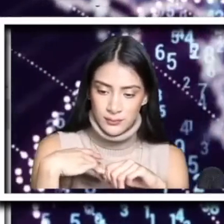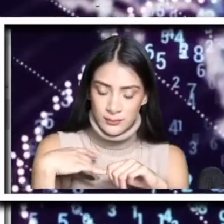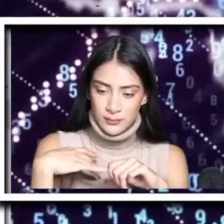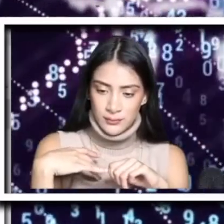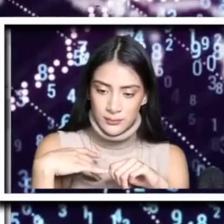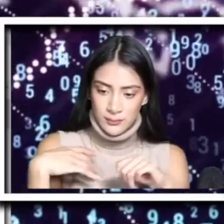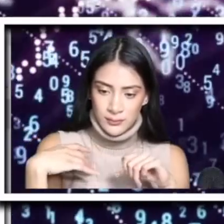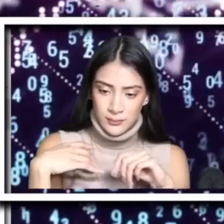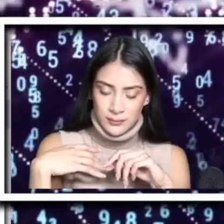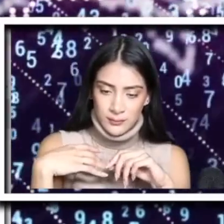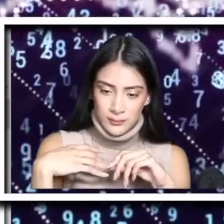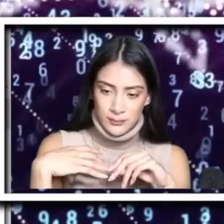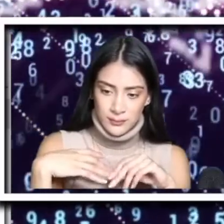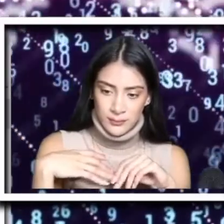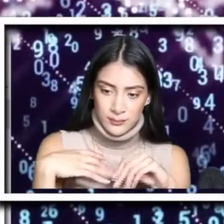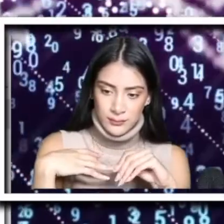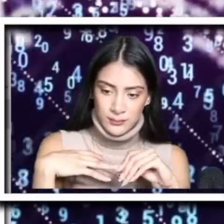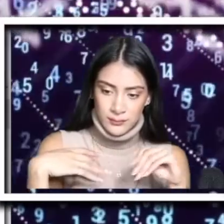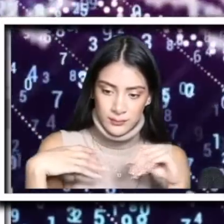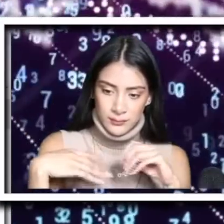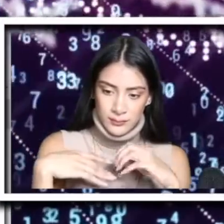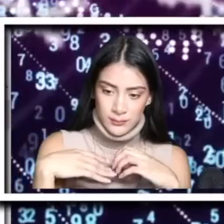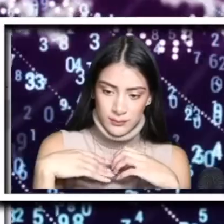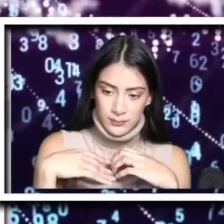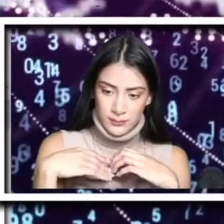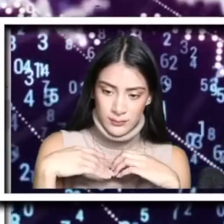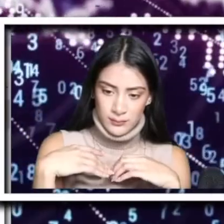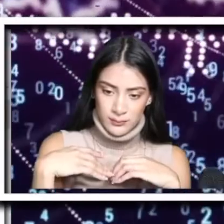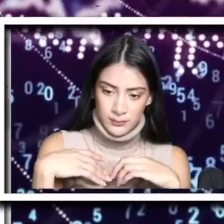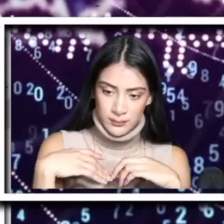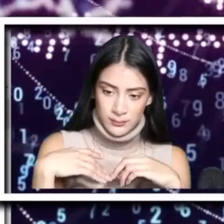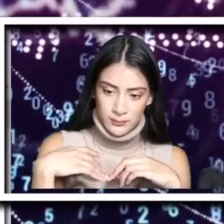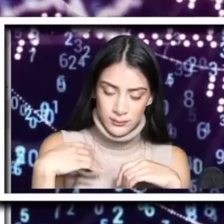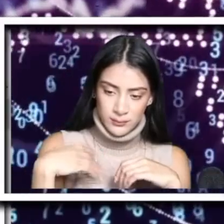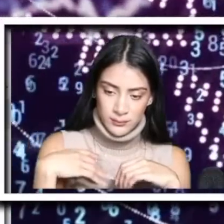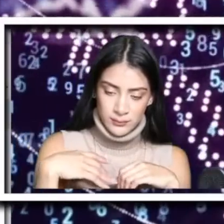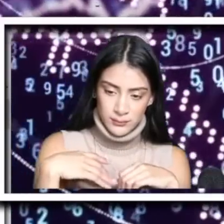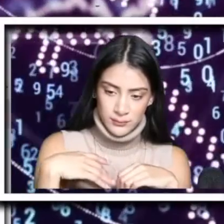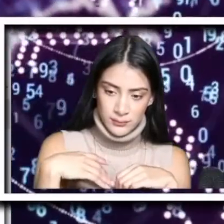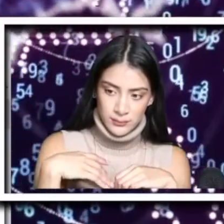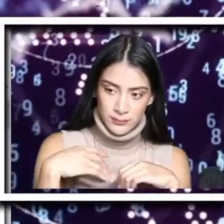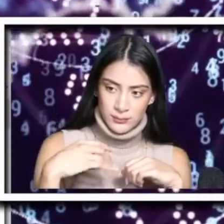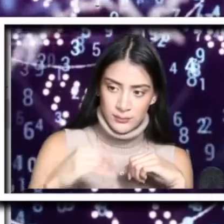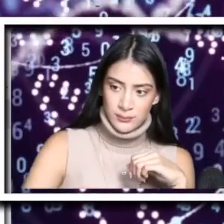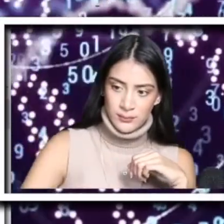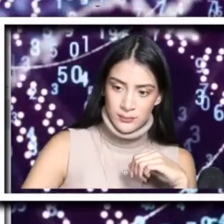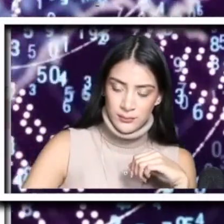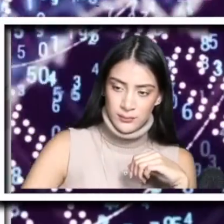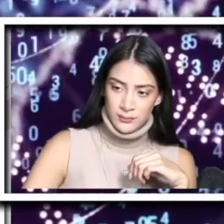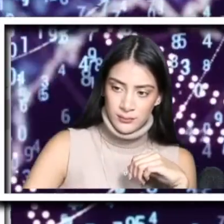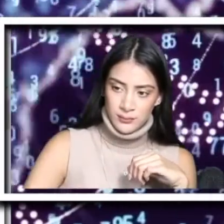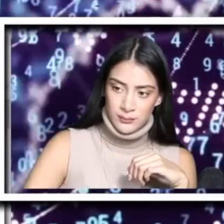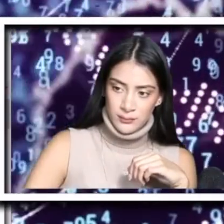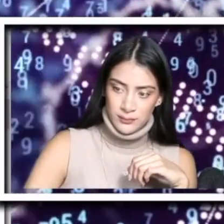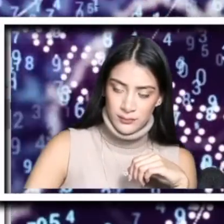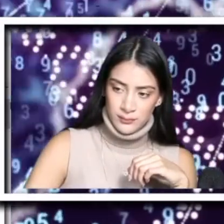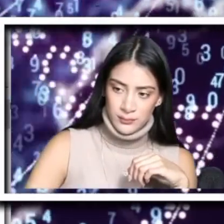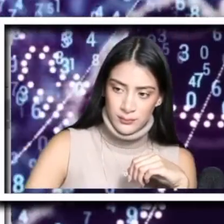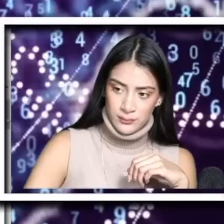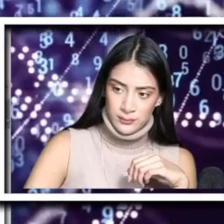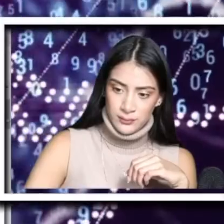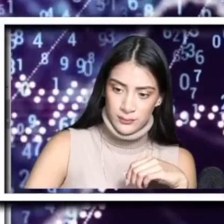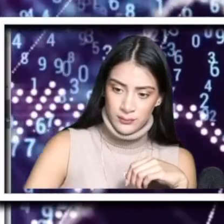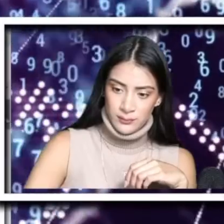Impresionante. Aquí salen muchas preguntas. ¿Quién hizo la investigación? Andorra